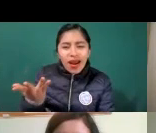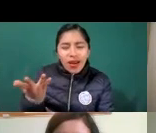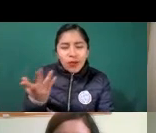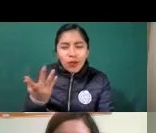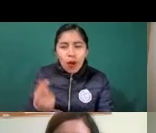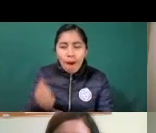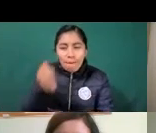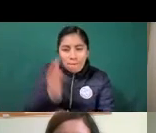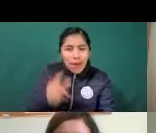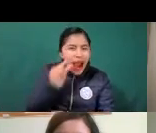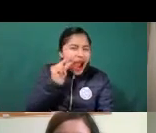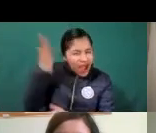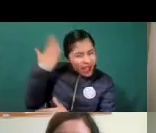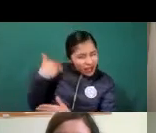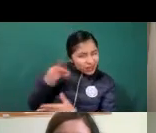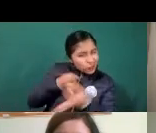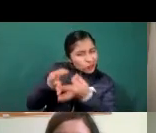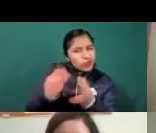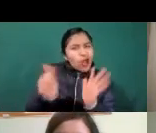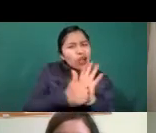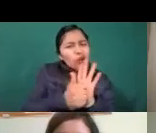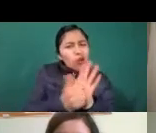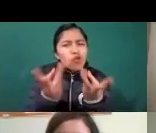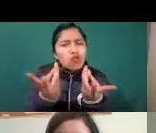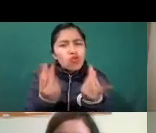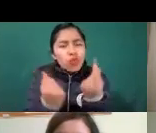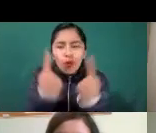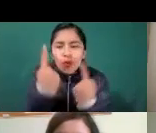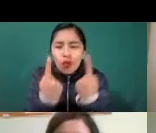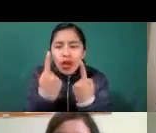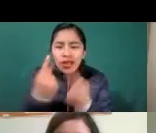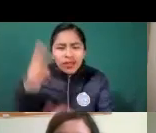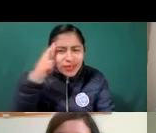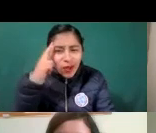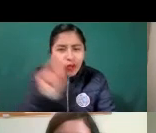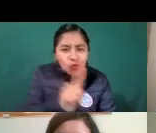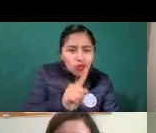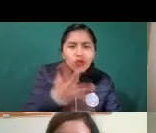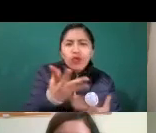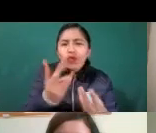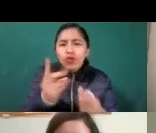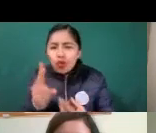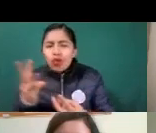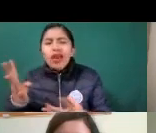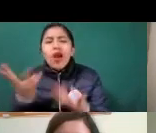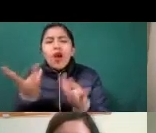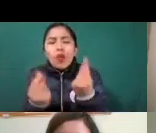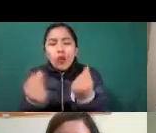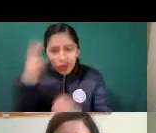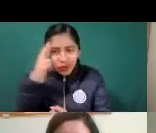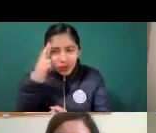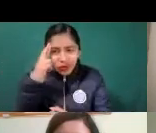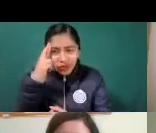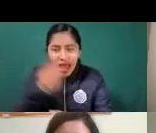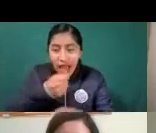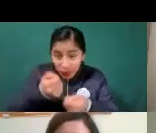nos explicó, a ver qué artículo es el que explica esta ley. A ver, quiero ver que nos escriban en el chat, pueden abrir